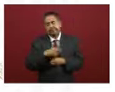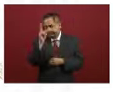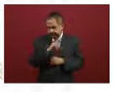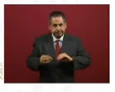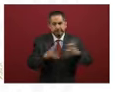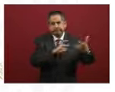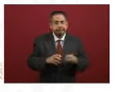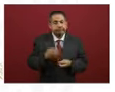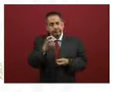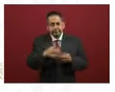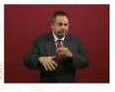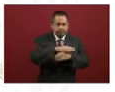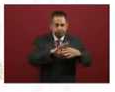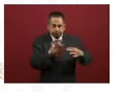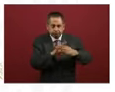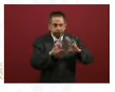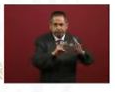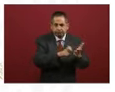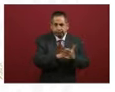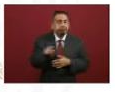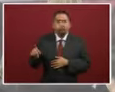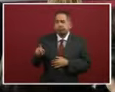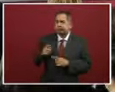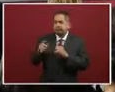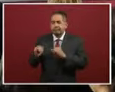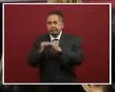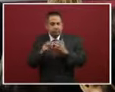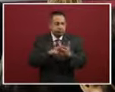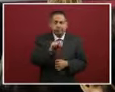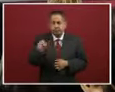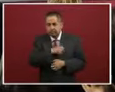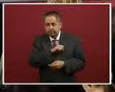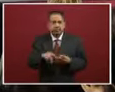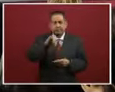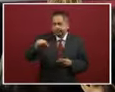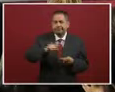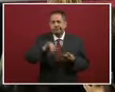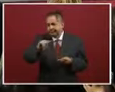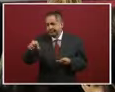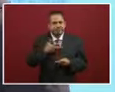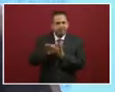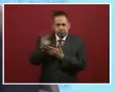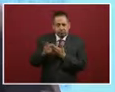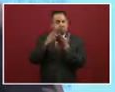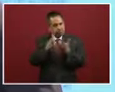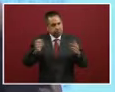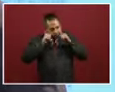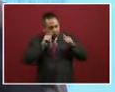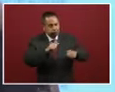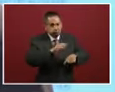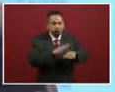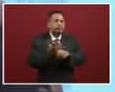situación de generar las condiciones institucionales se va a exponer de qué manera la Secretaría de Salud, el IMSS, el ISSSTE, que ya tienen programas, van a ampliar